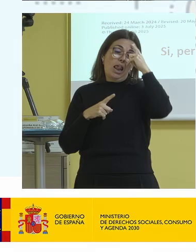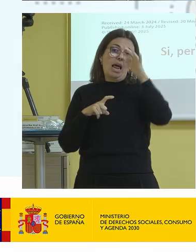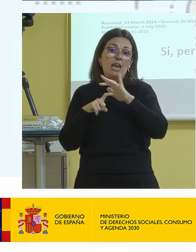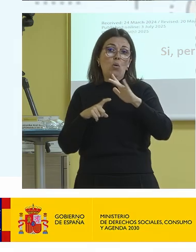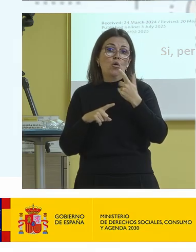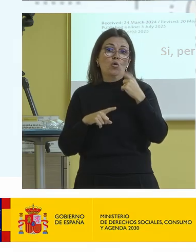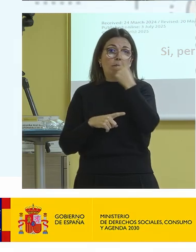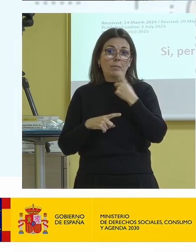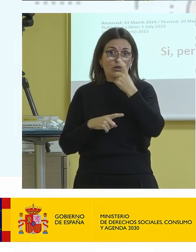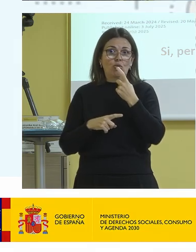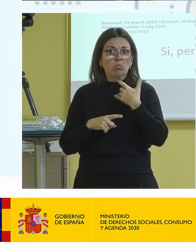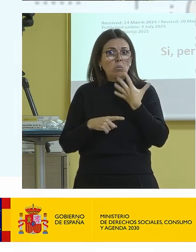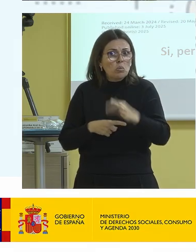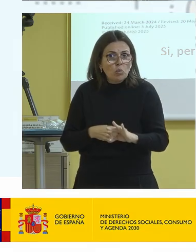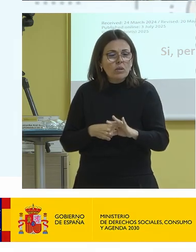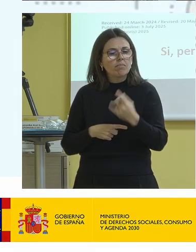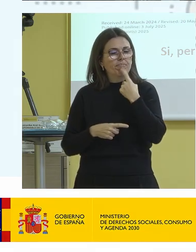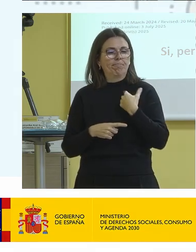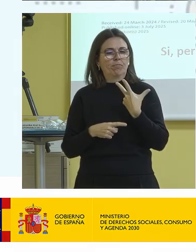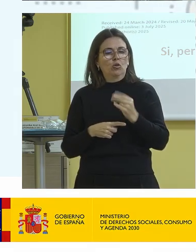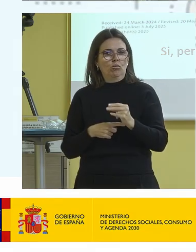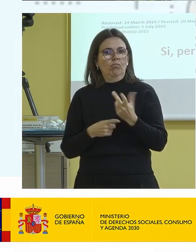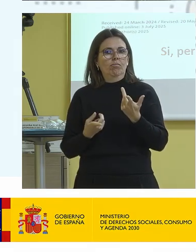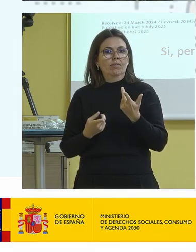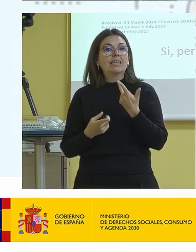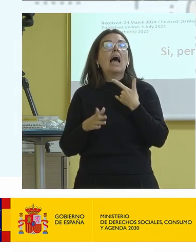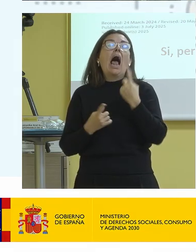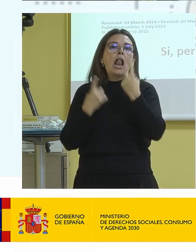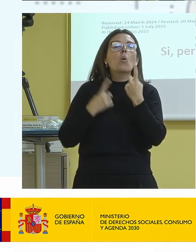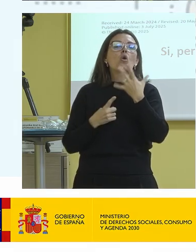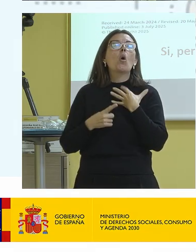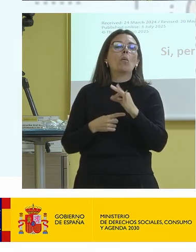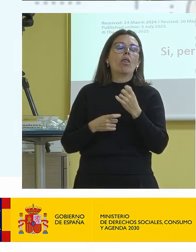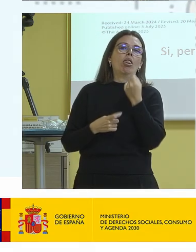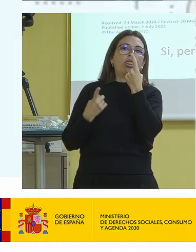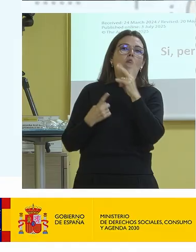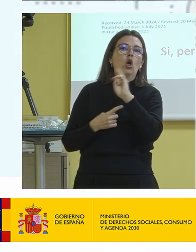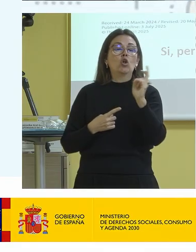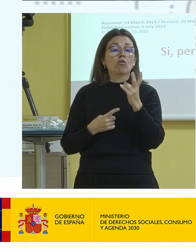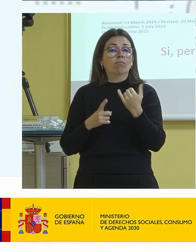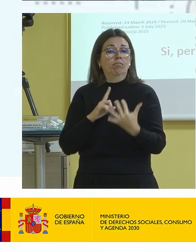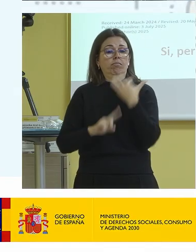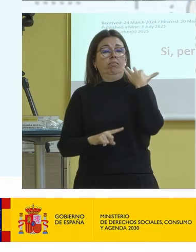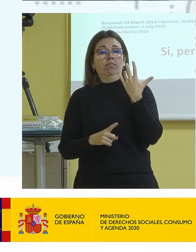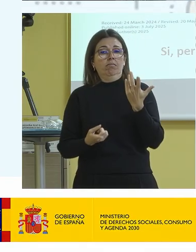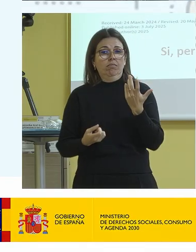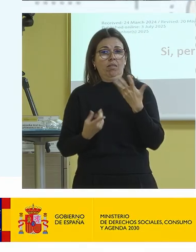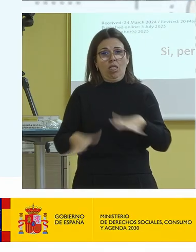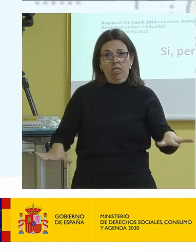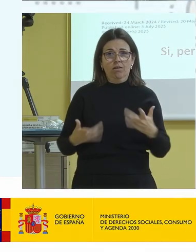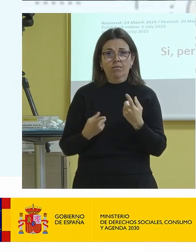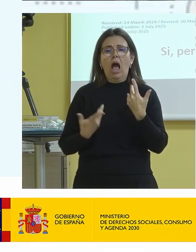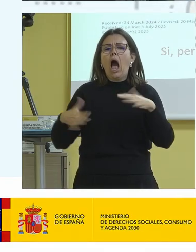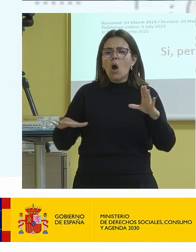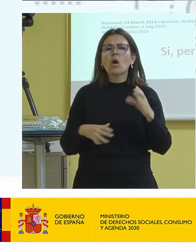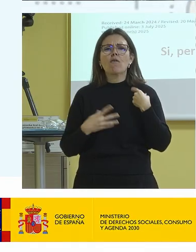nos salió que no. Nos salió que permitía esquivar algunos, pero no todos. No todos, había algunos que caías, aunque tenías una